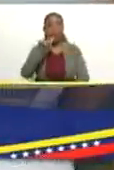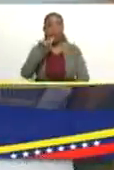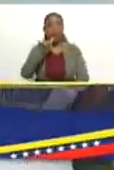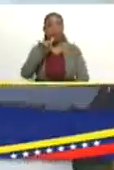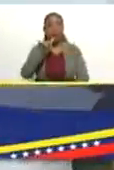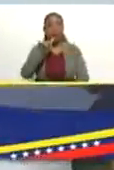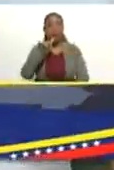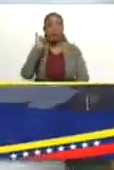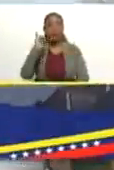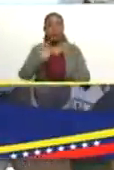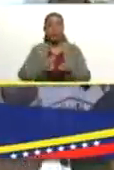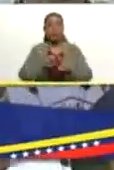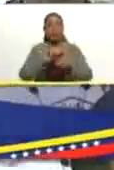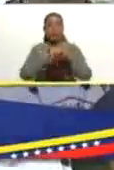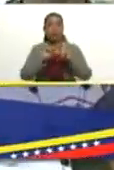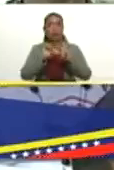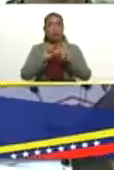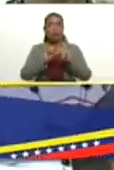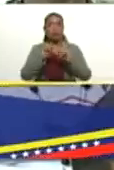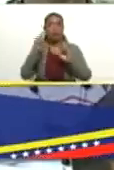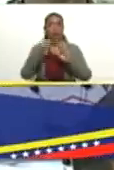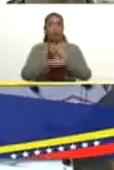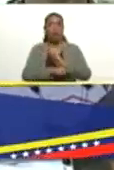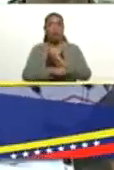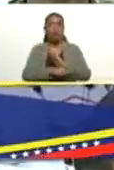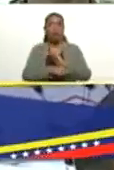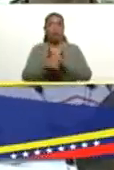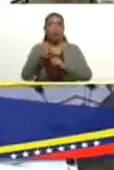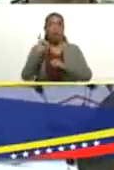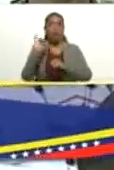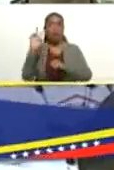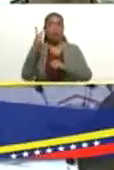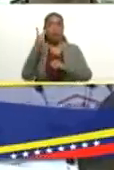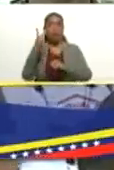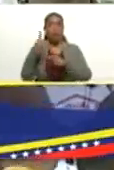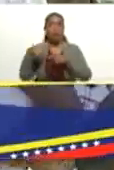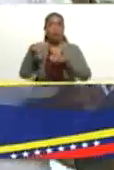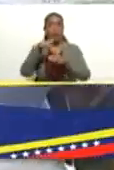ha construido un pozo de aguas profundas y está en proceso un segundo pozo